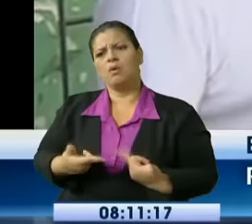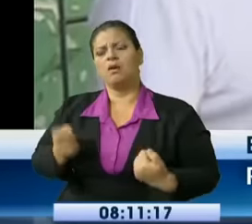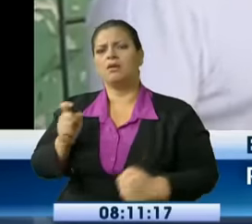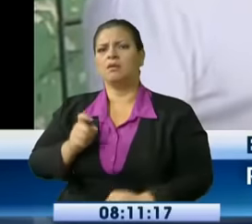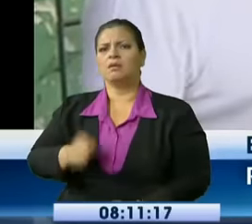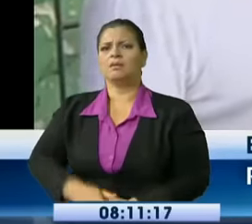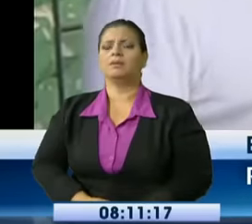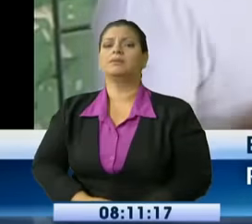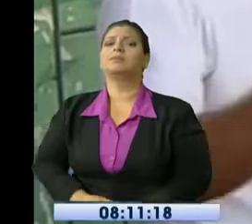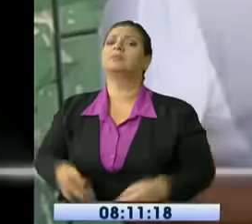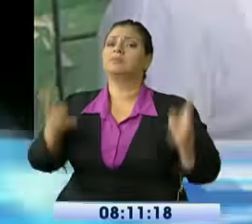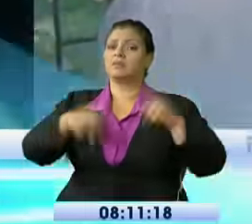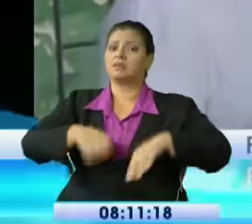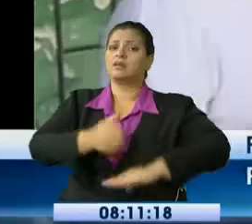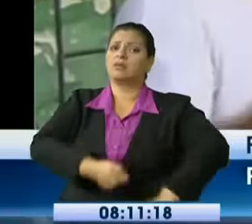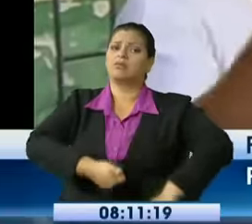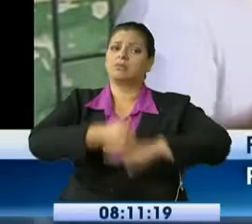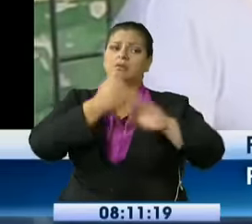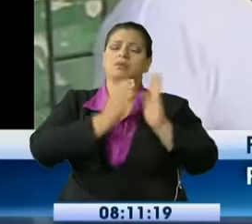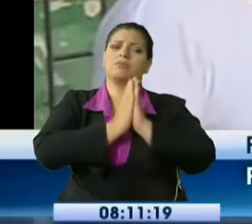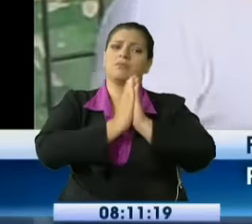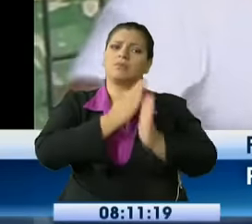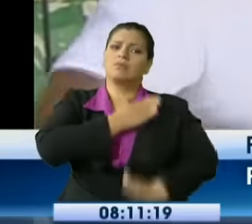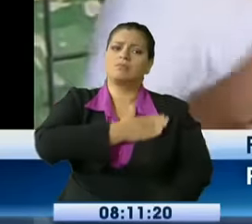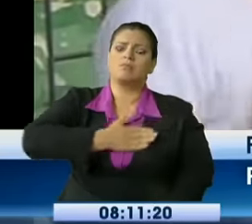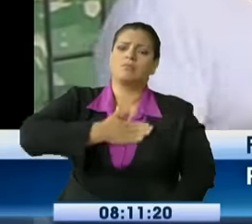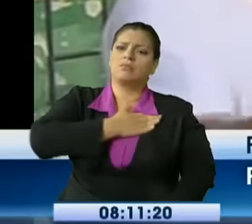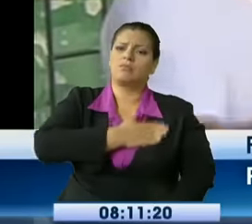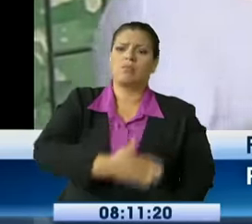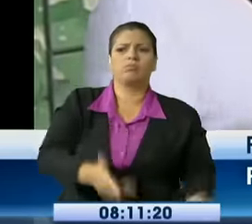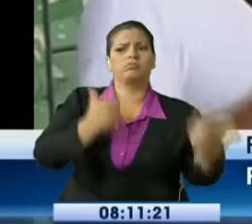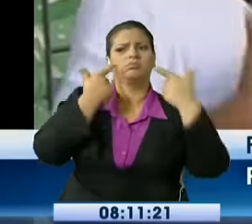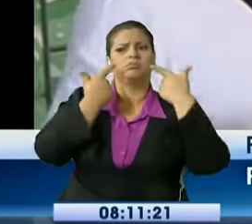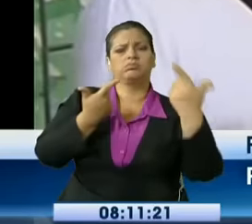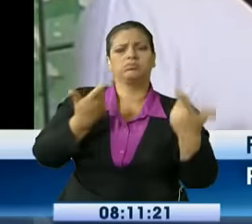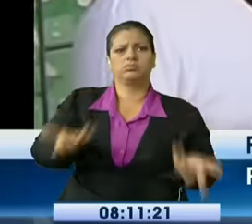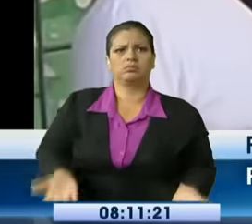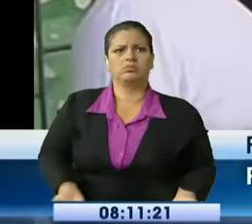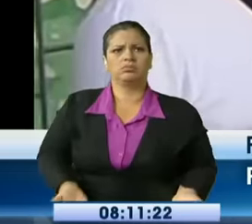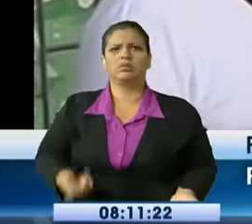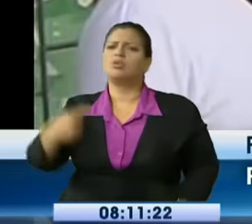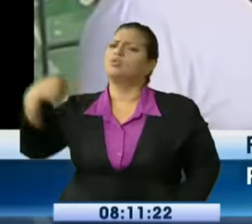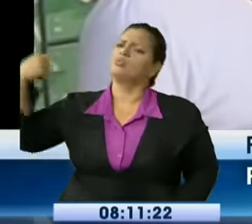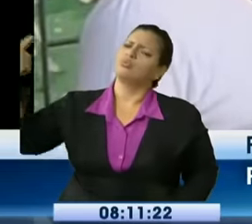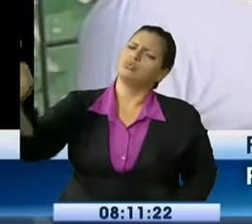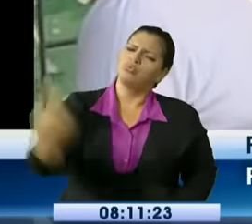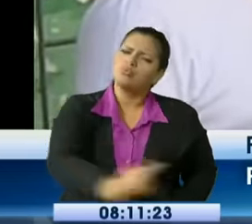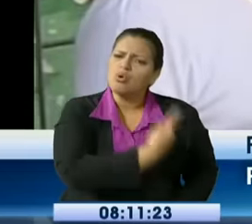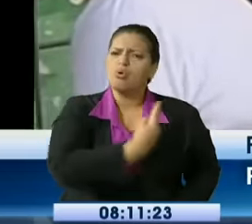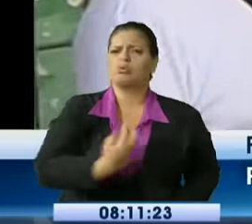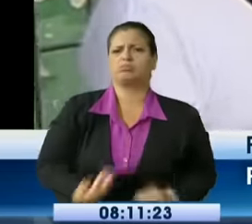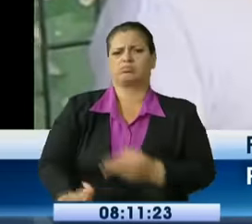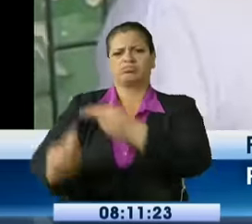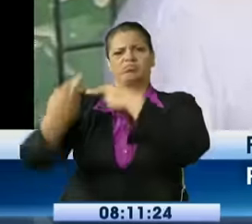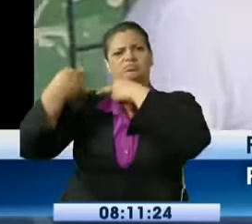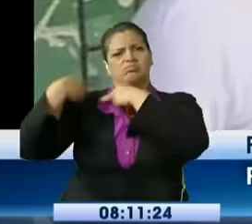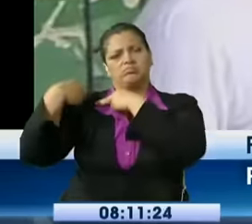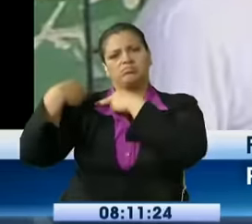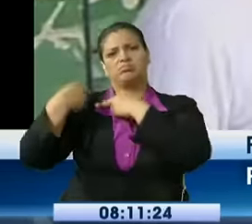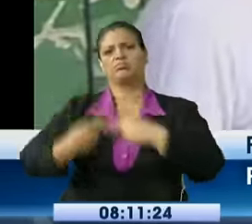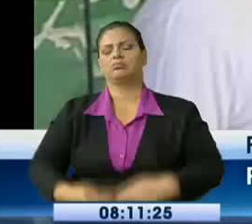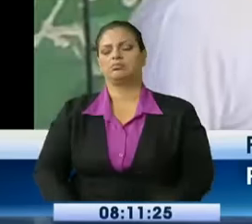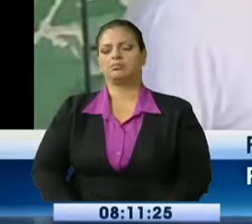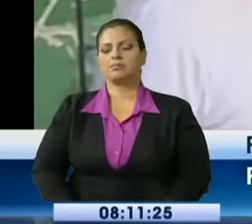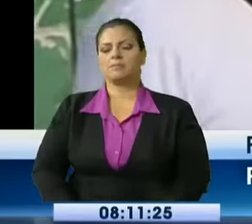también que las autoridades tomen carta en el asunto de que ya deben de tomar. Y no solamente ellos, sino también nosotros como representantes. Y aún también tomen que la